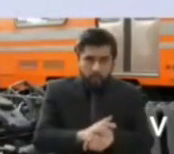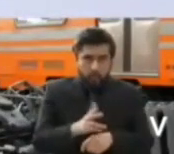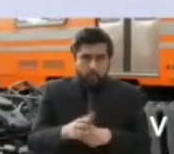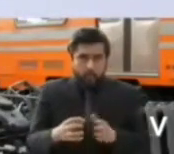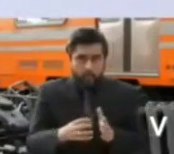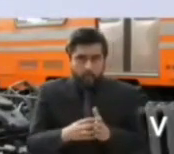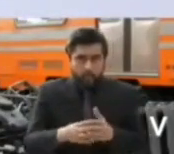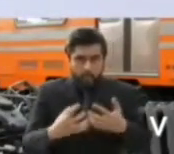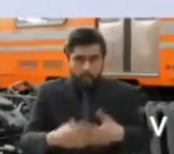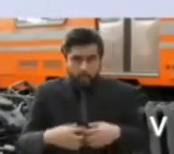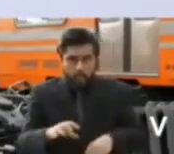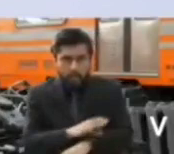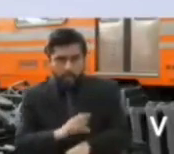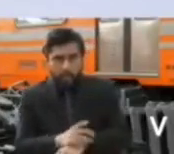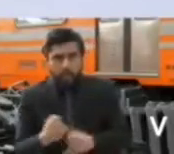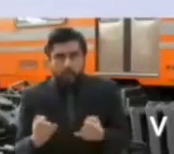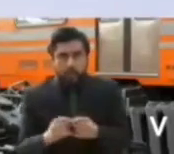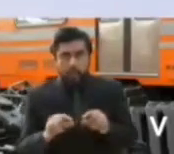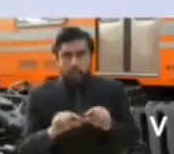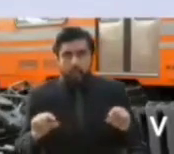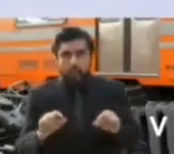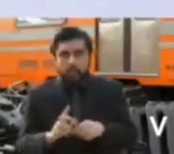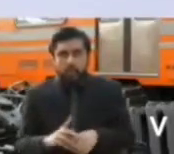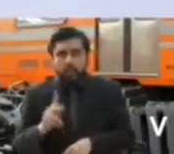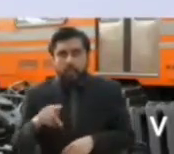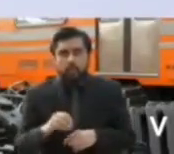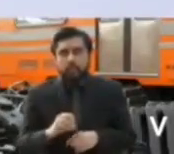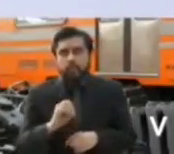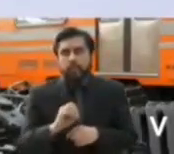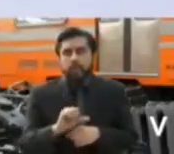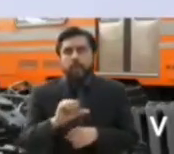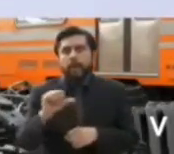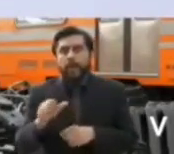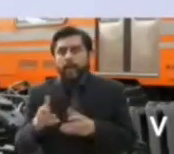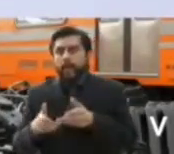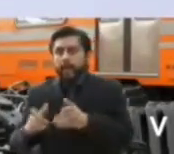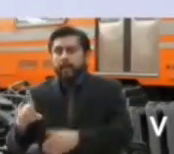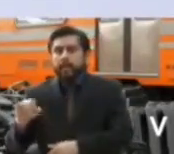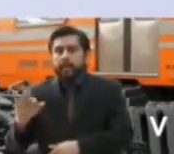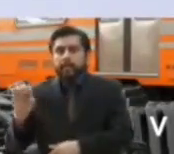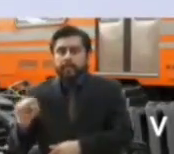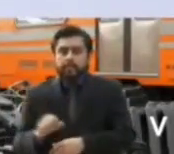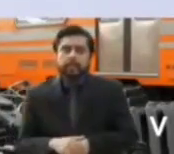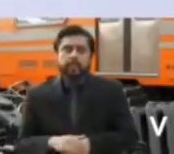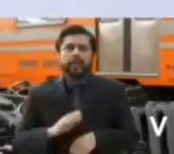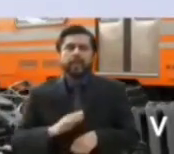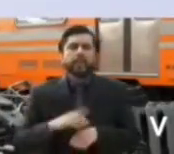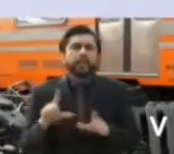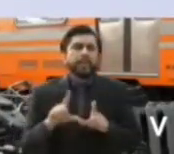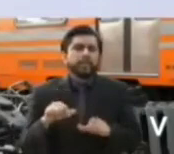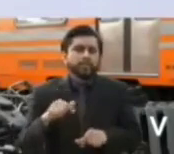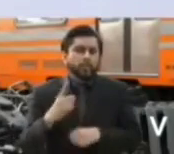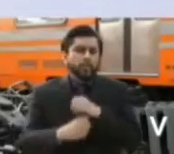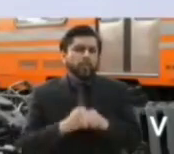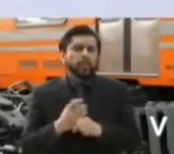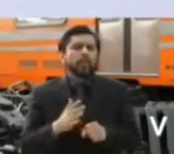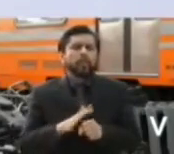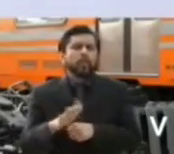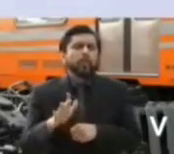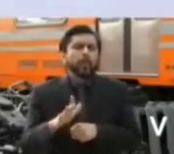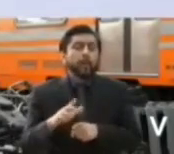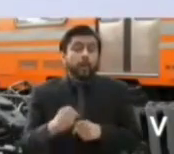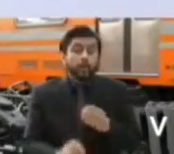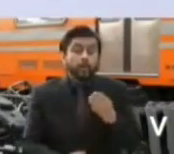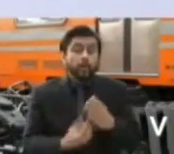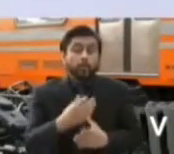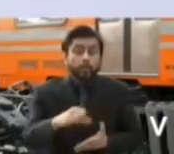de conducción de 230 que viene del kilómetro cero hasta Delicias. ¿Qué más vamos a tener listo este año? Pues el nuevo puesto de